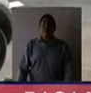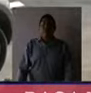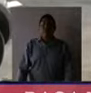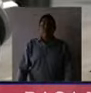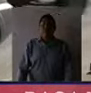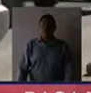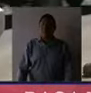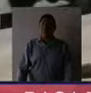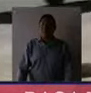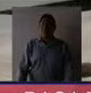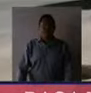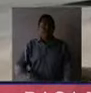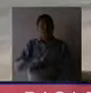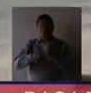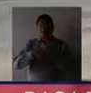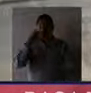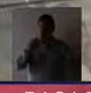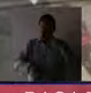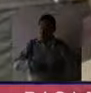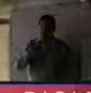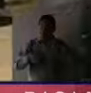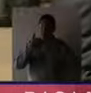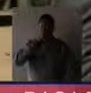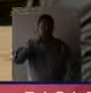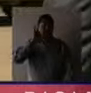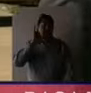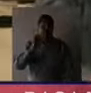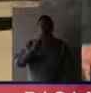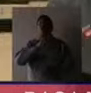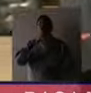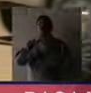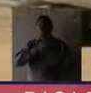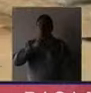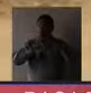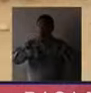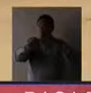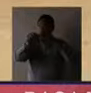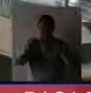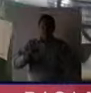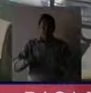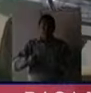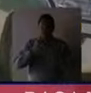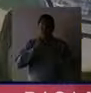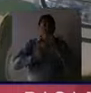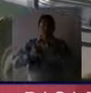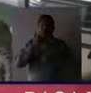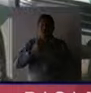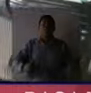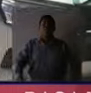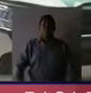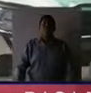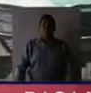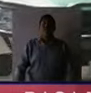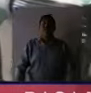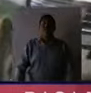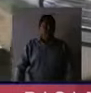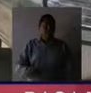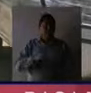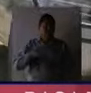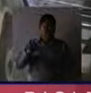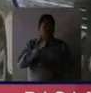Costado de la carretera, en el sector conflictivo de ayer, la policía permanece acá a pronte, garantizando la